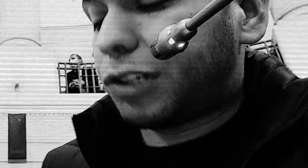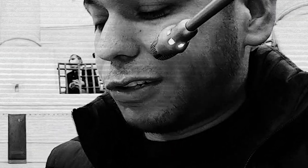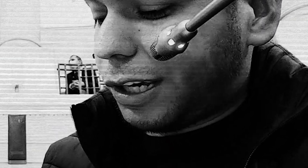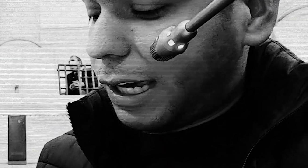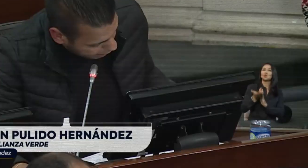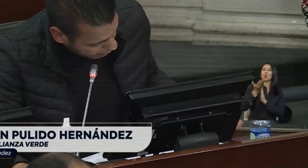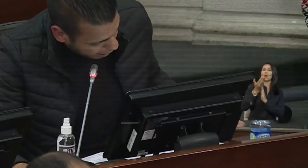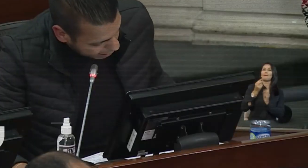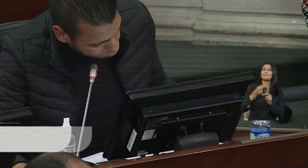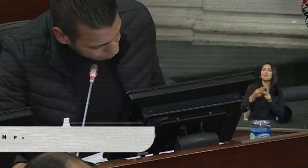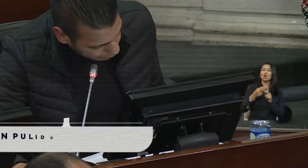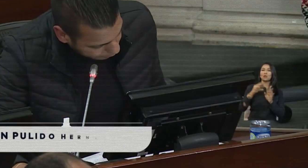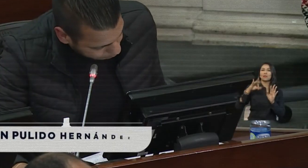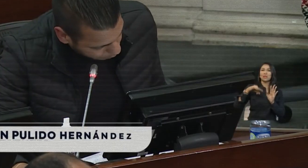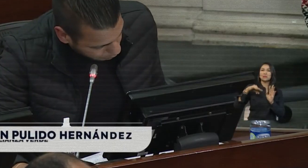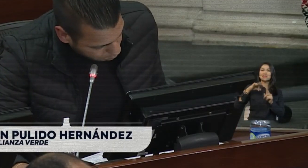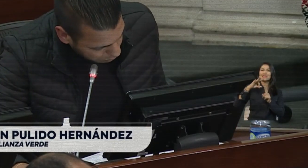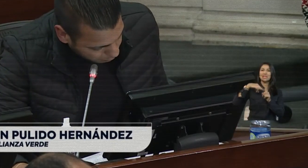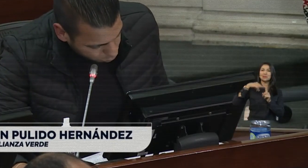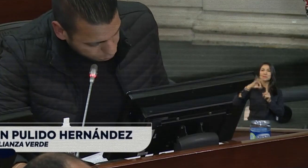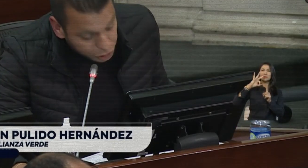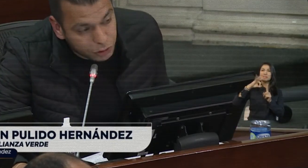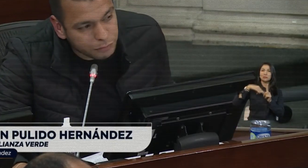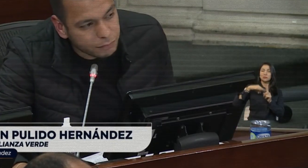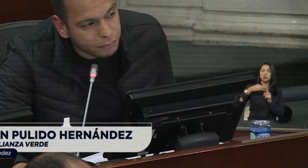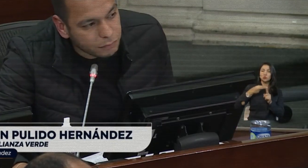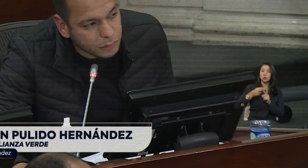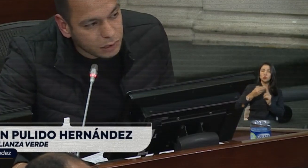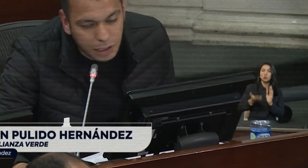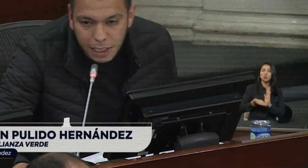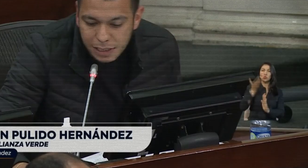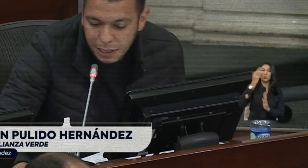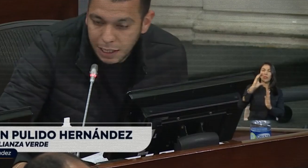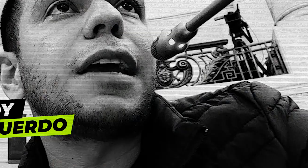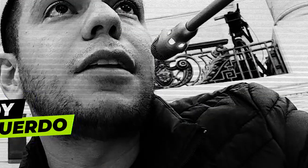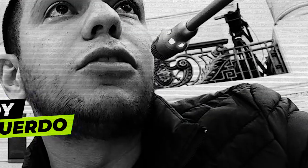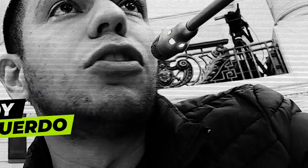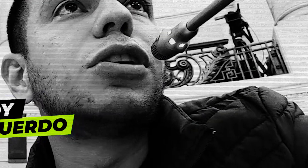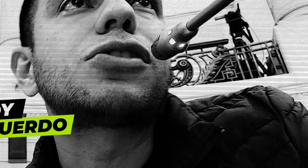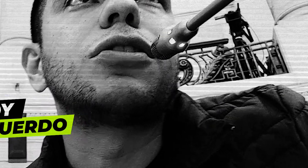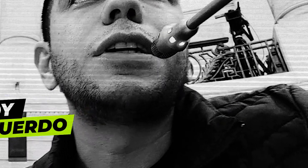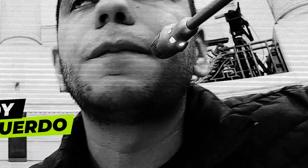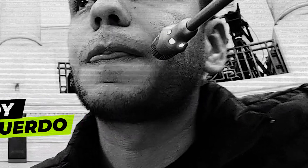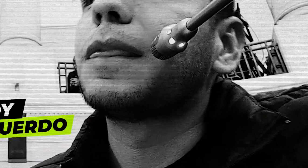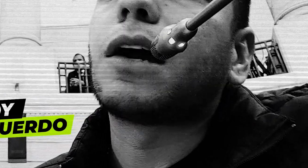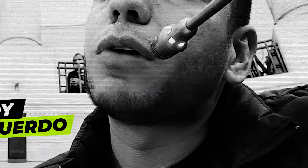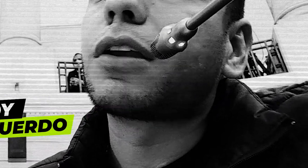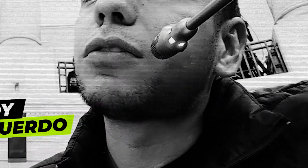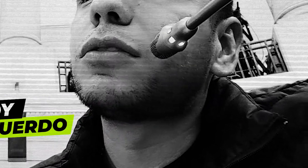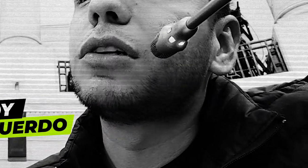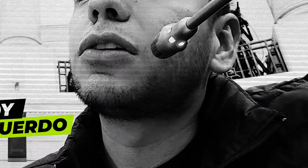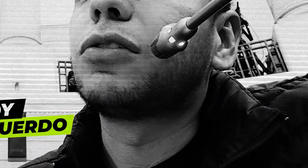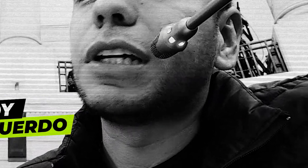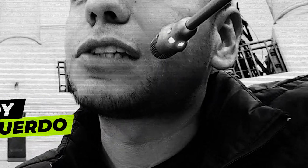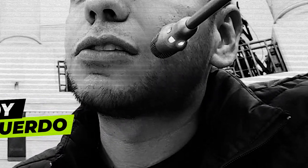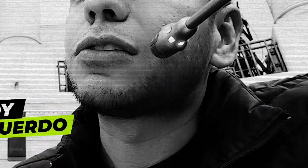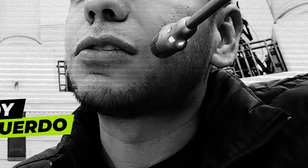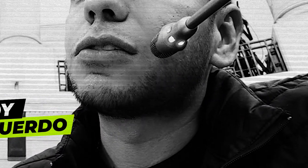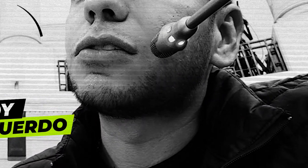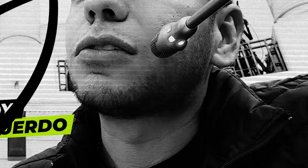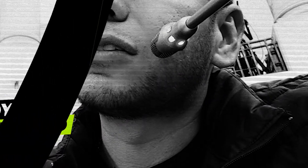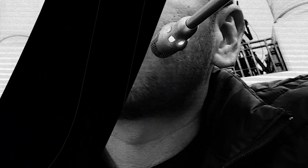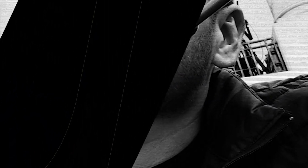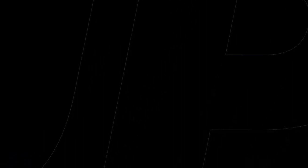a esto yo tengo que asumir una posición, y es que no estoy de acuerdo con eso.